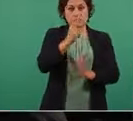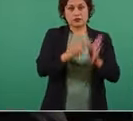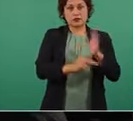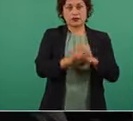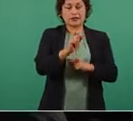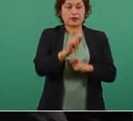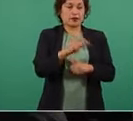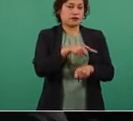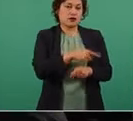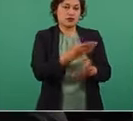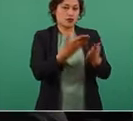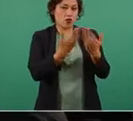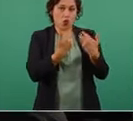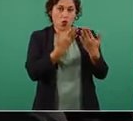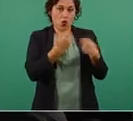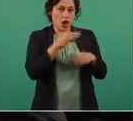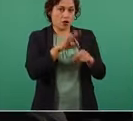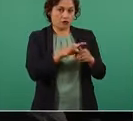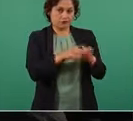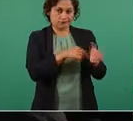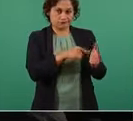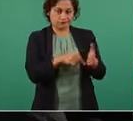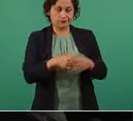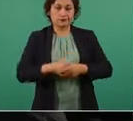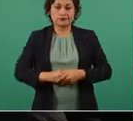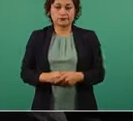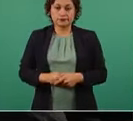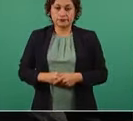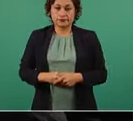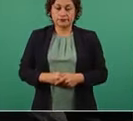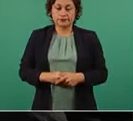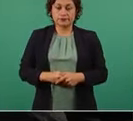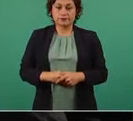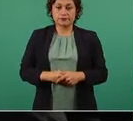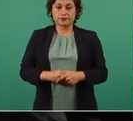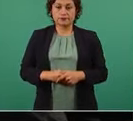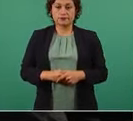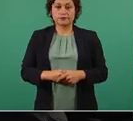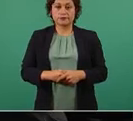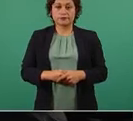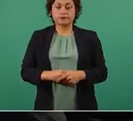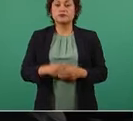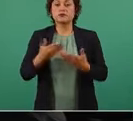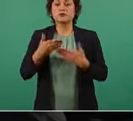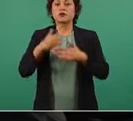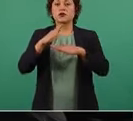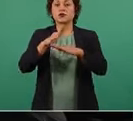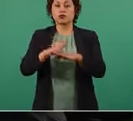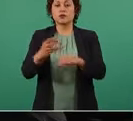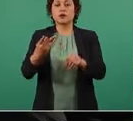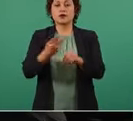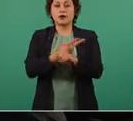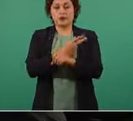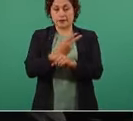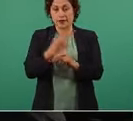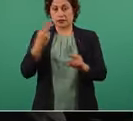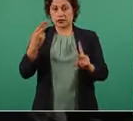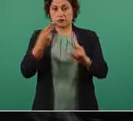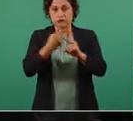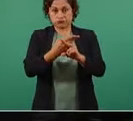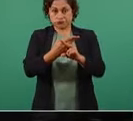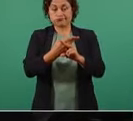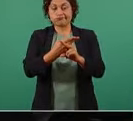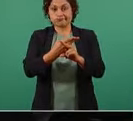había proceso electoral. Adelante. En cuanto a los homicidios dolosos,